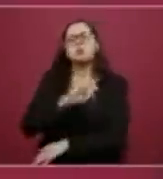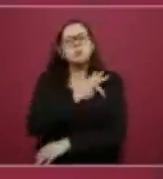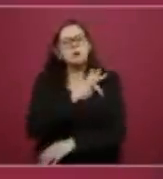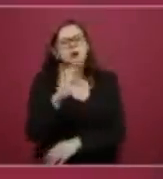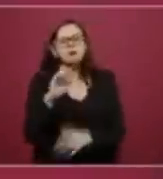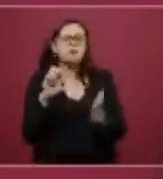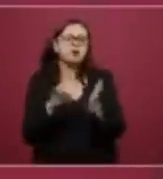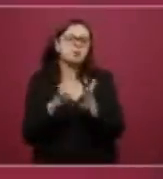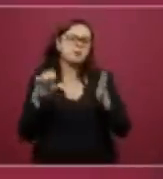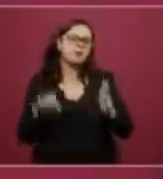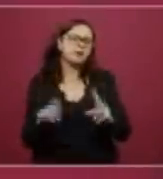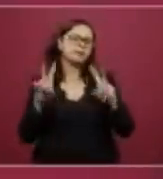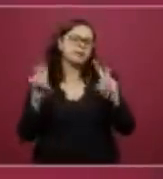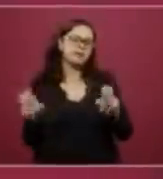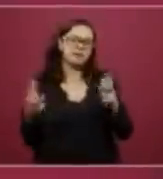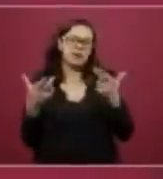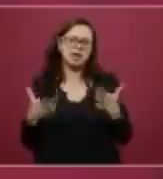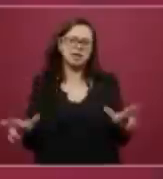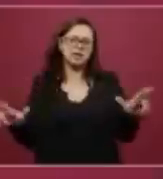lo